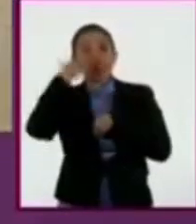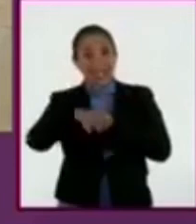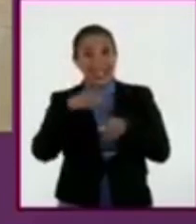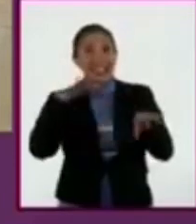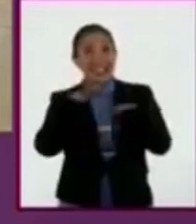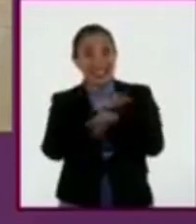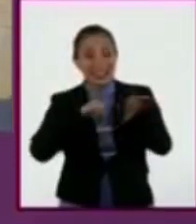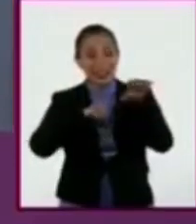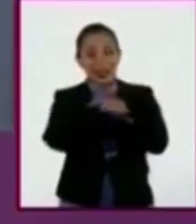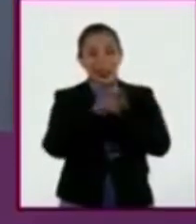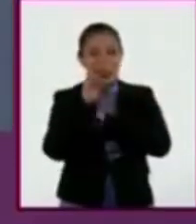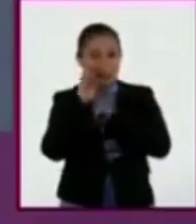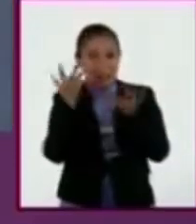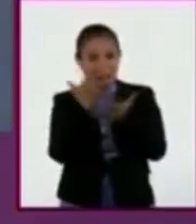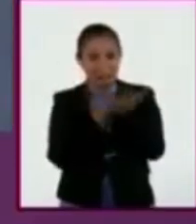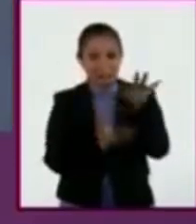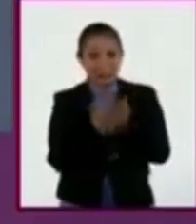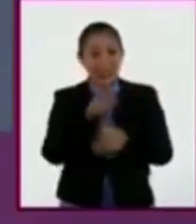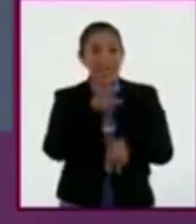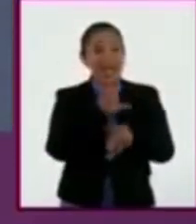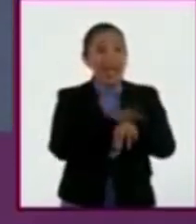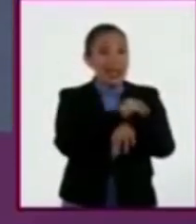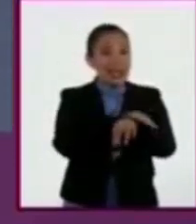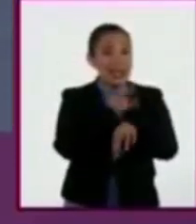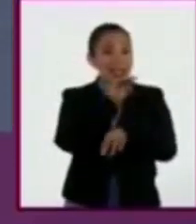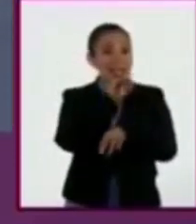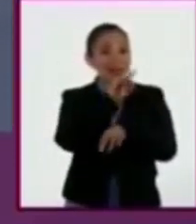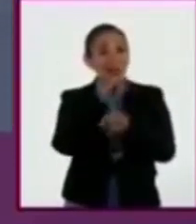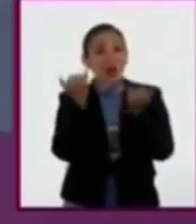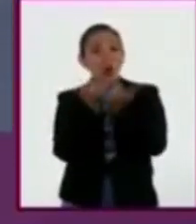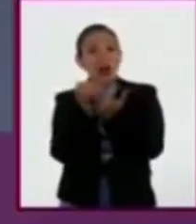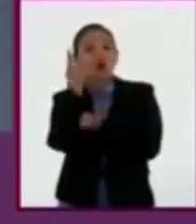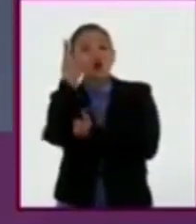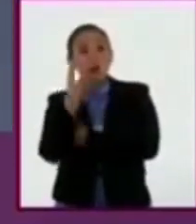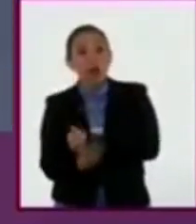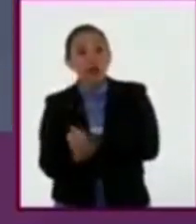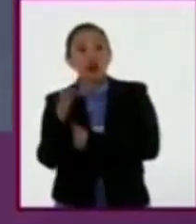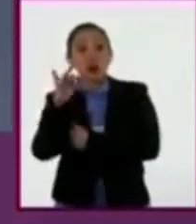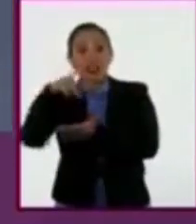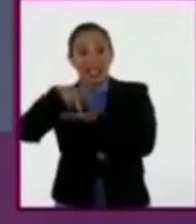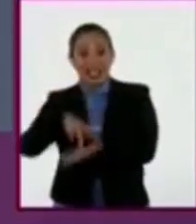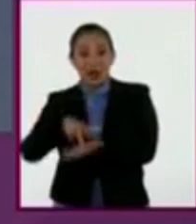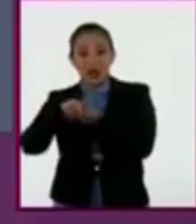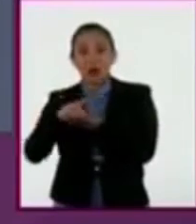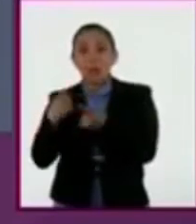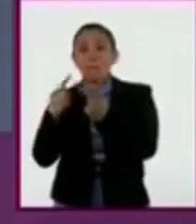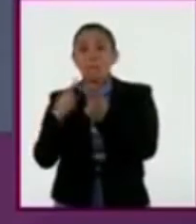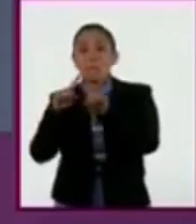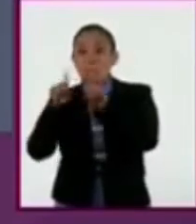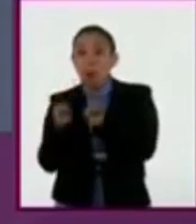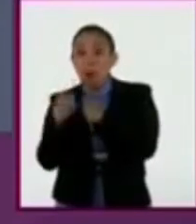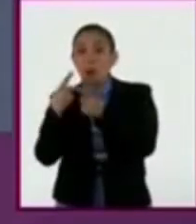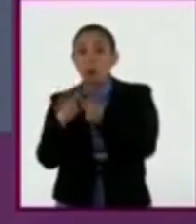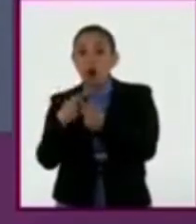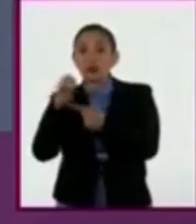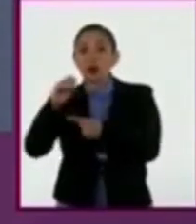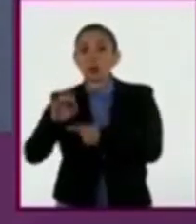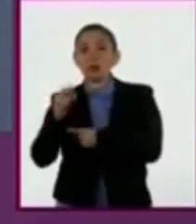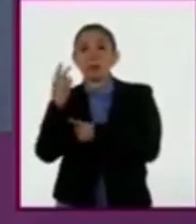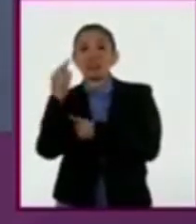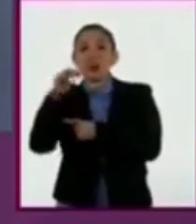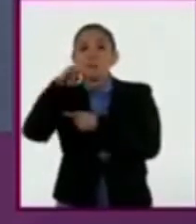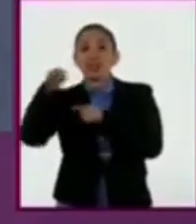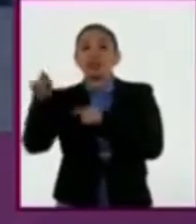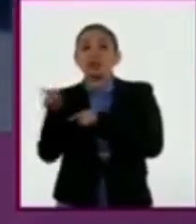sustituir! ¡Déjame hacerlo! Energía cinética es igual a un medio de 50 kilogramos por el cuadrado de